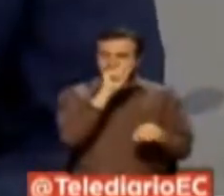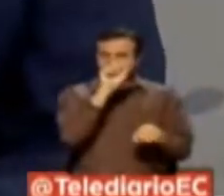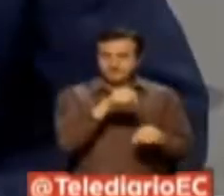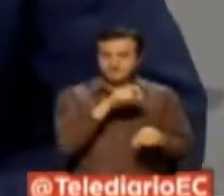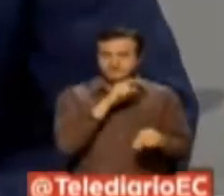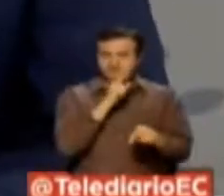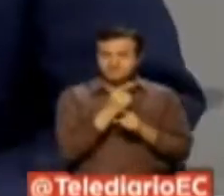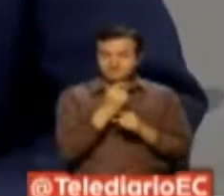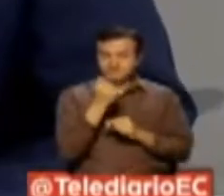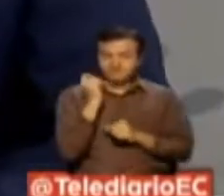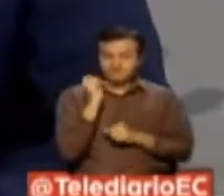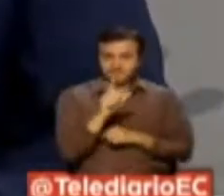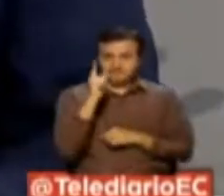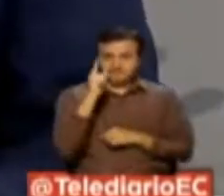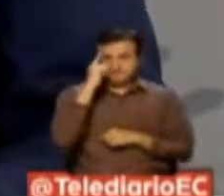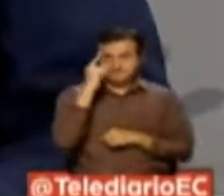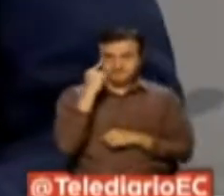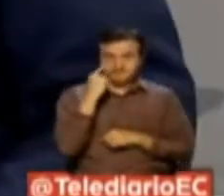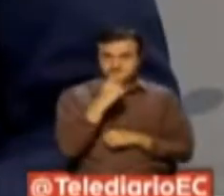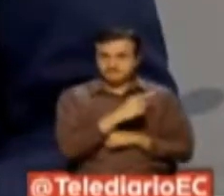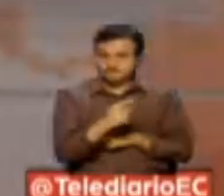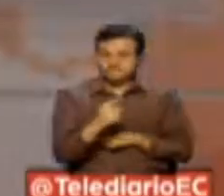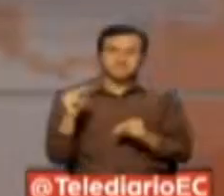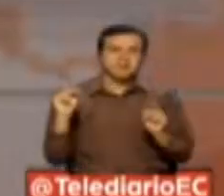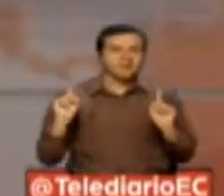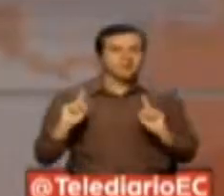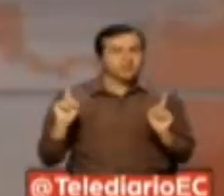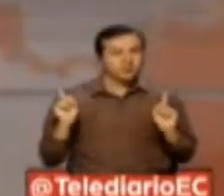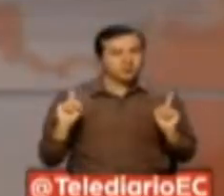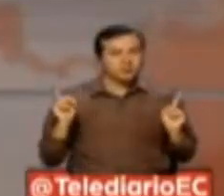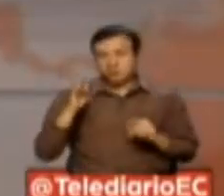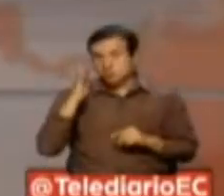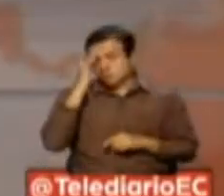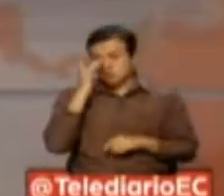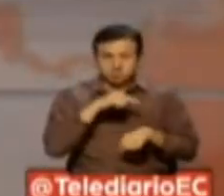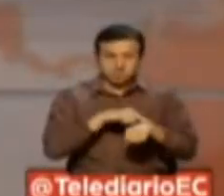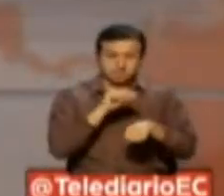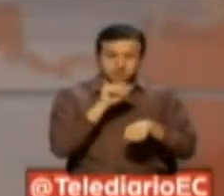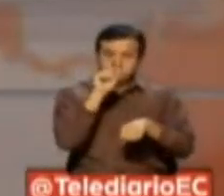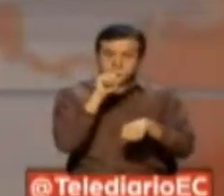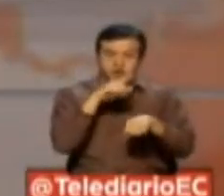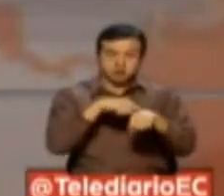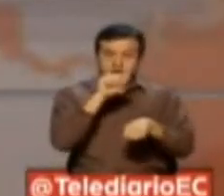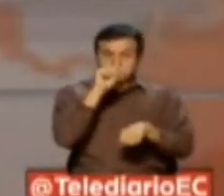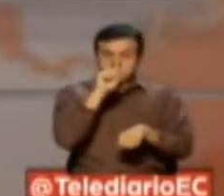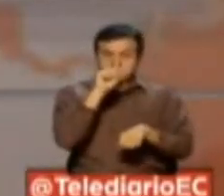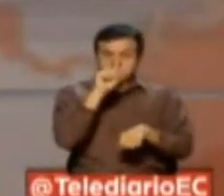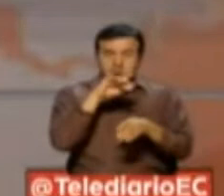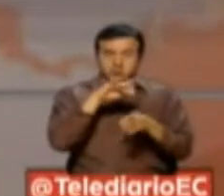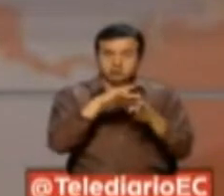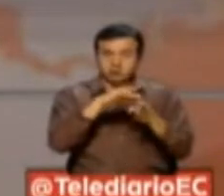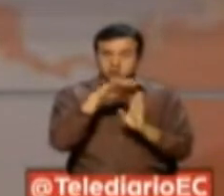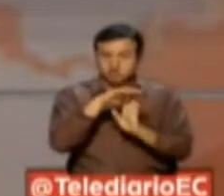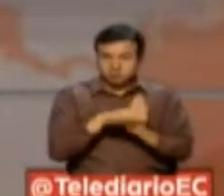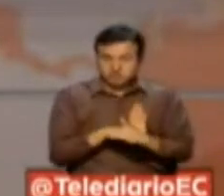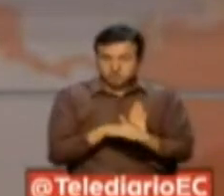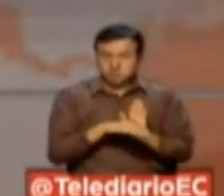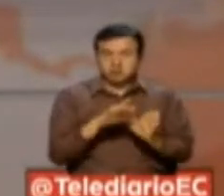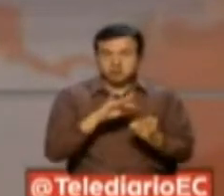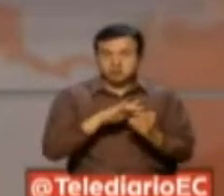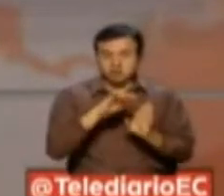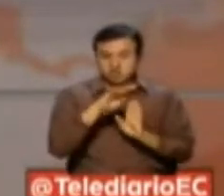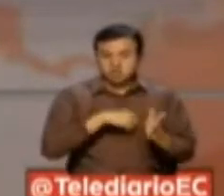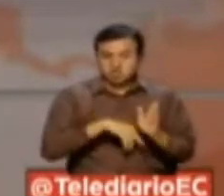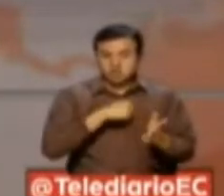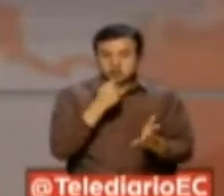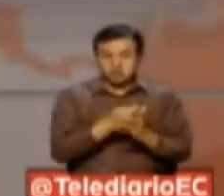un costo alto realizado para el emisor no necesariamente porque el menor plazo menor riesgo para el